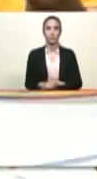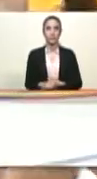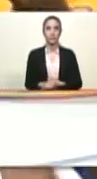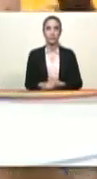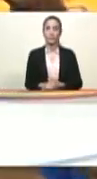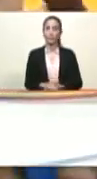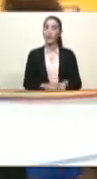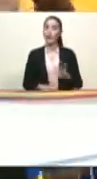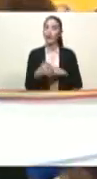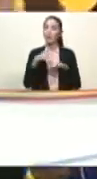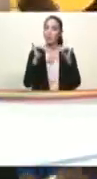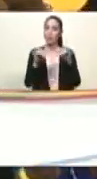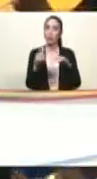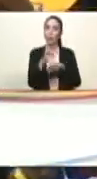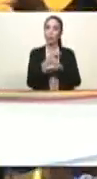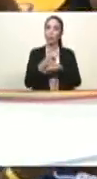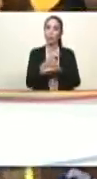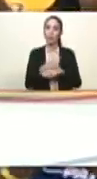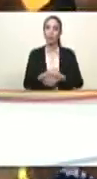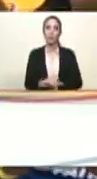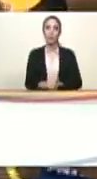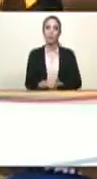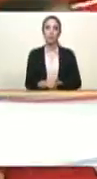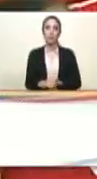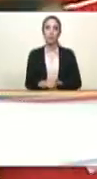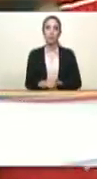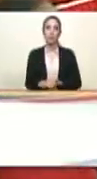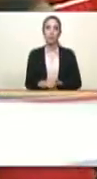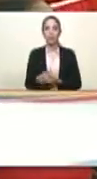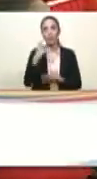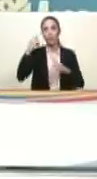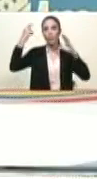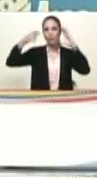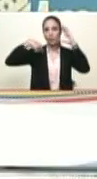Así es que se gobierna. Vamos a ver un video.